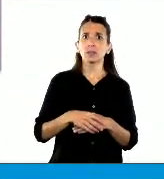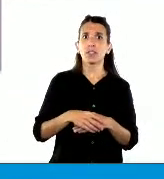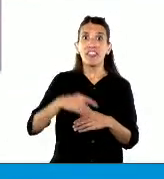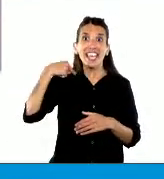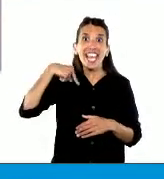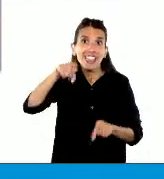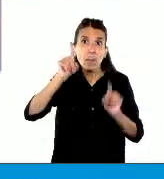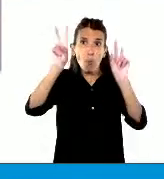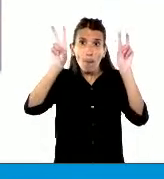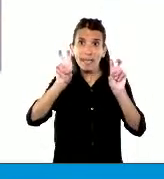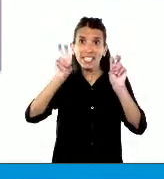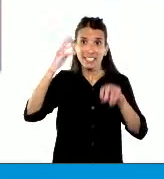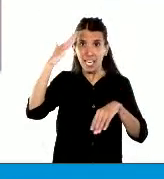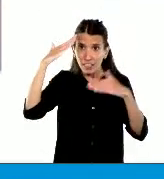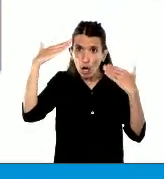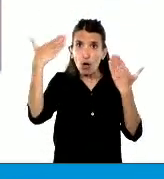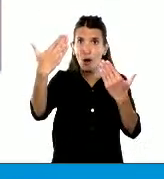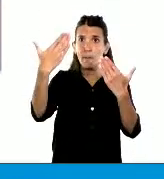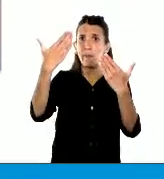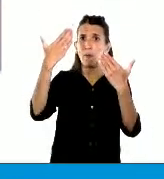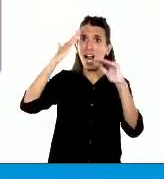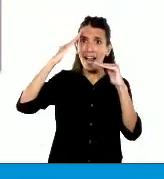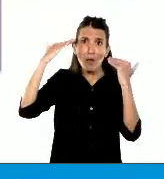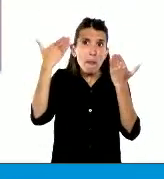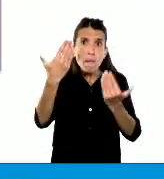recordatorio, esta sesión de homenaje, de memoria.